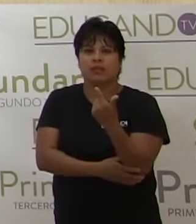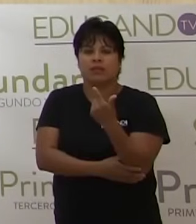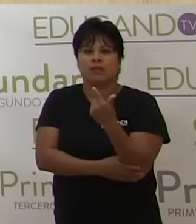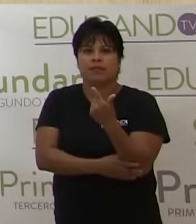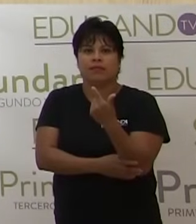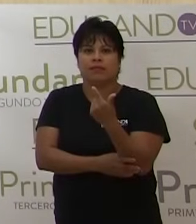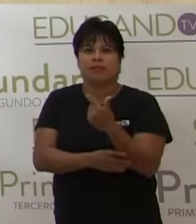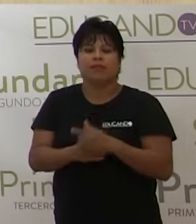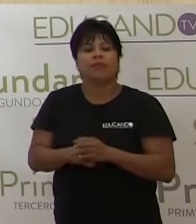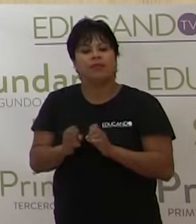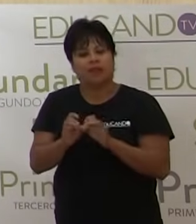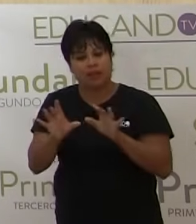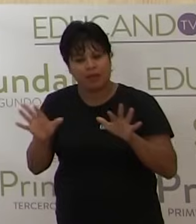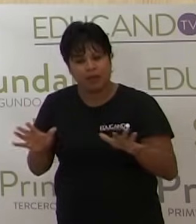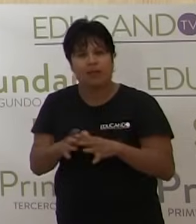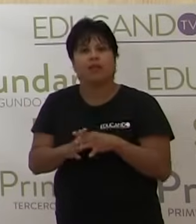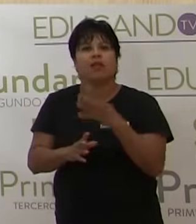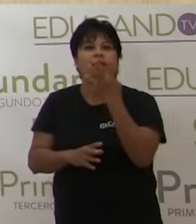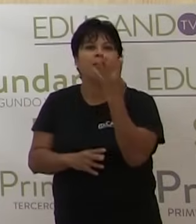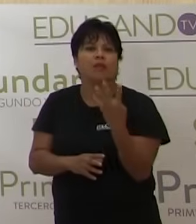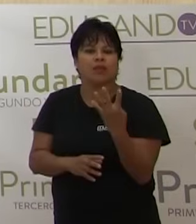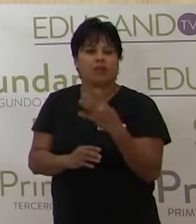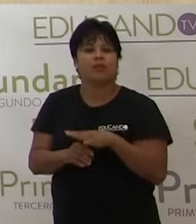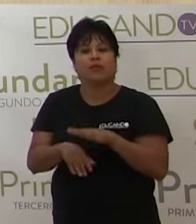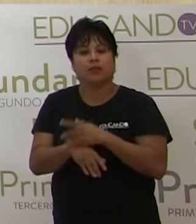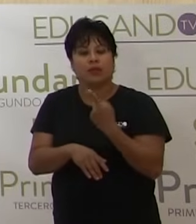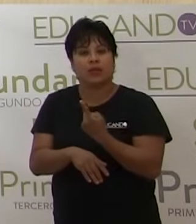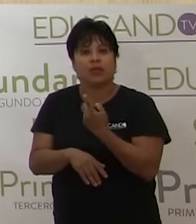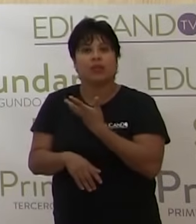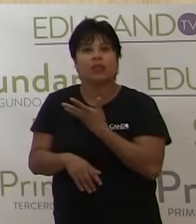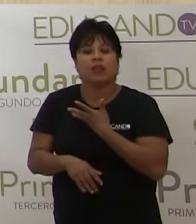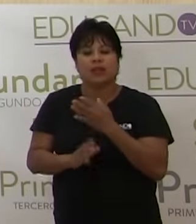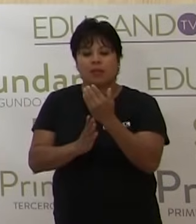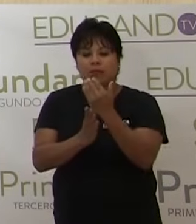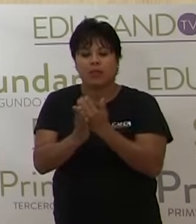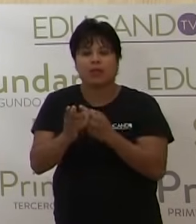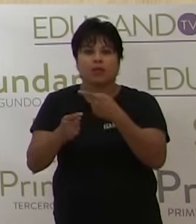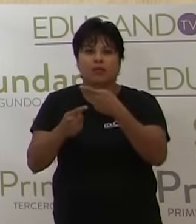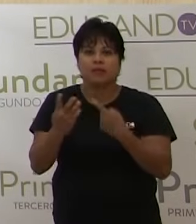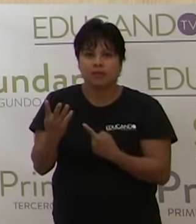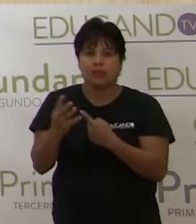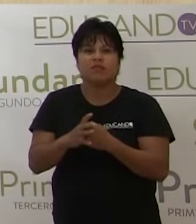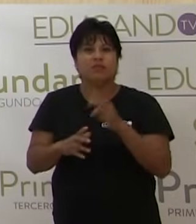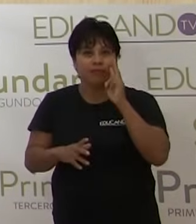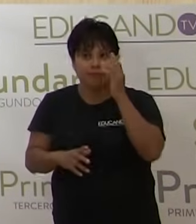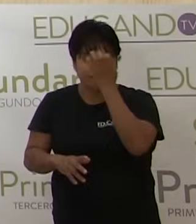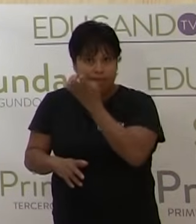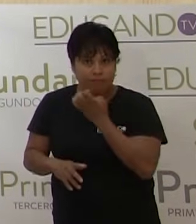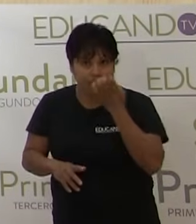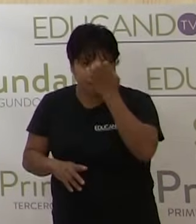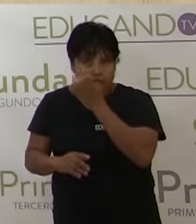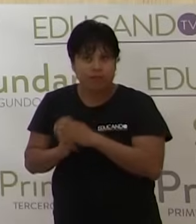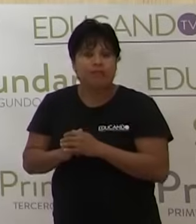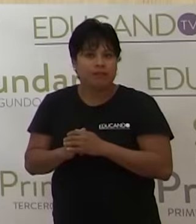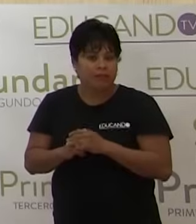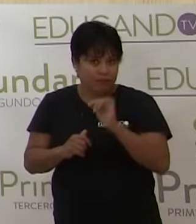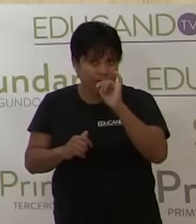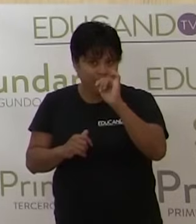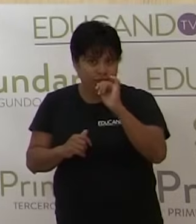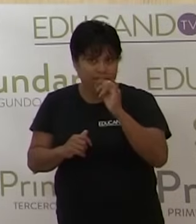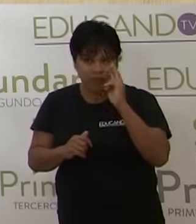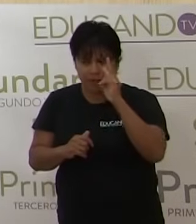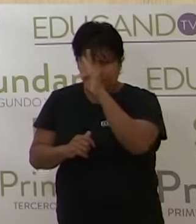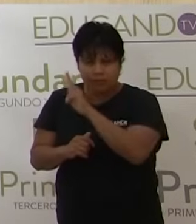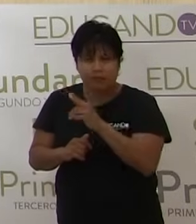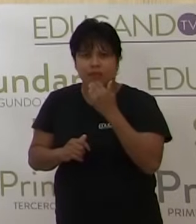siete claro el cuatro porque tiene menos elementos lo observas lo estás fijándote